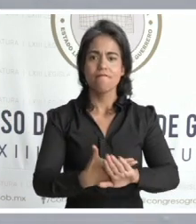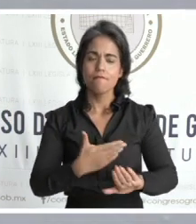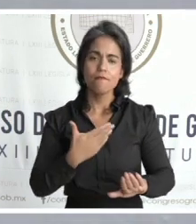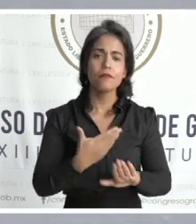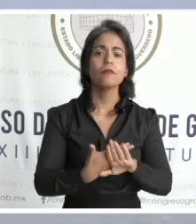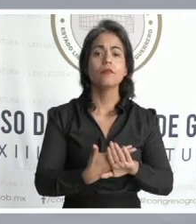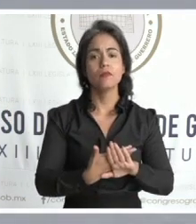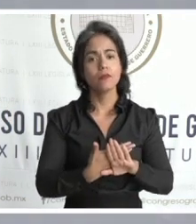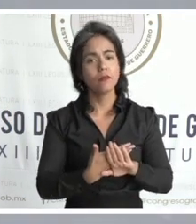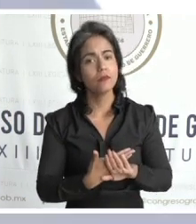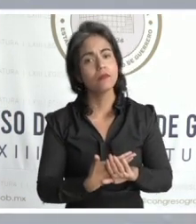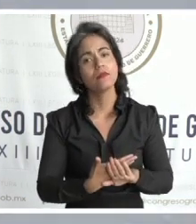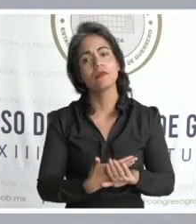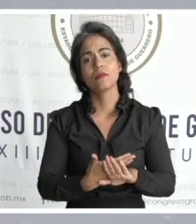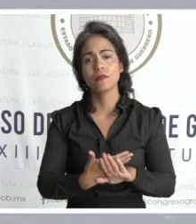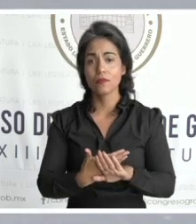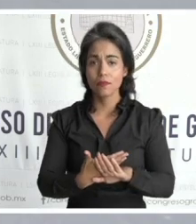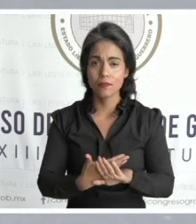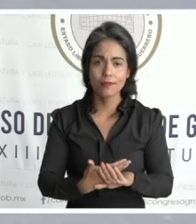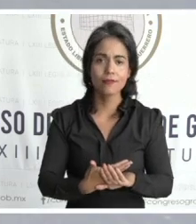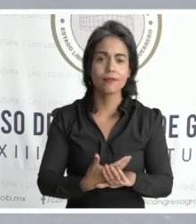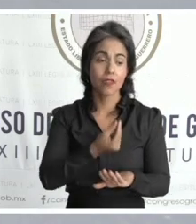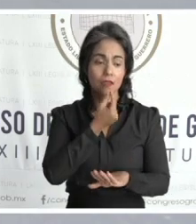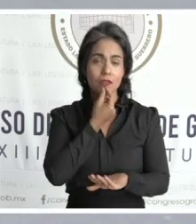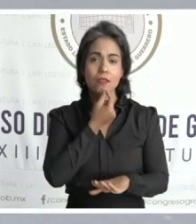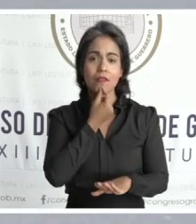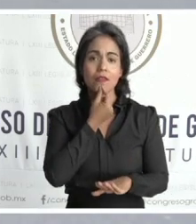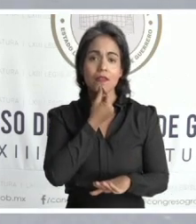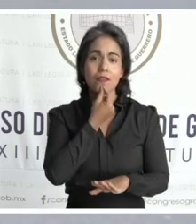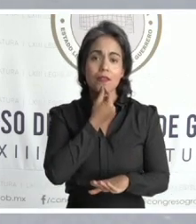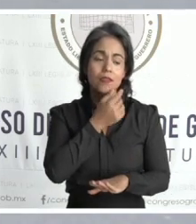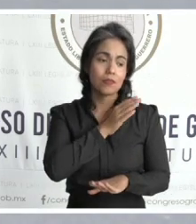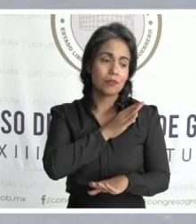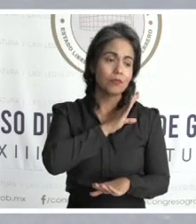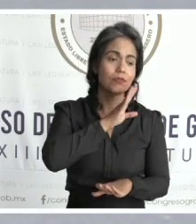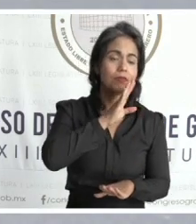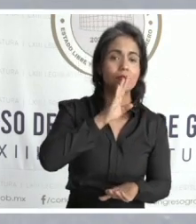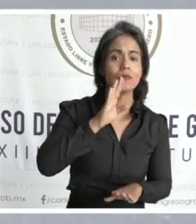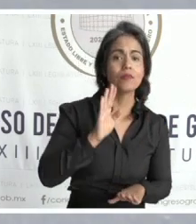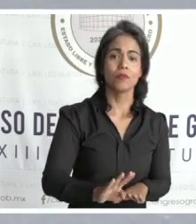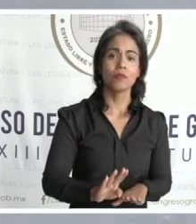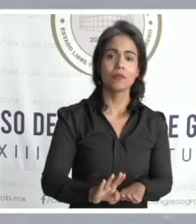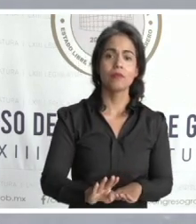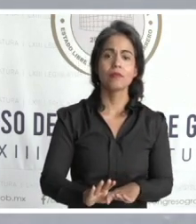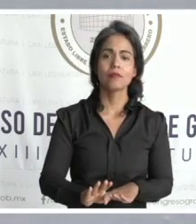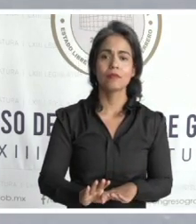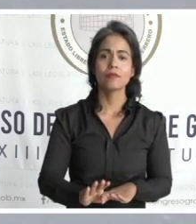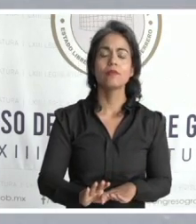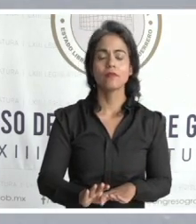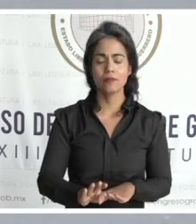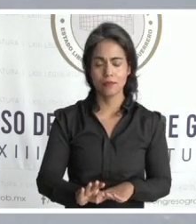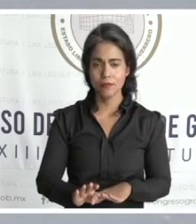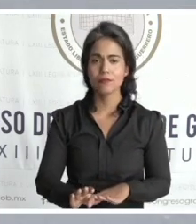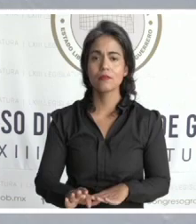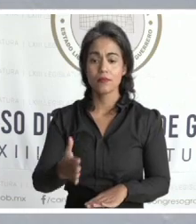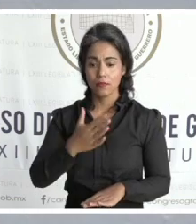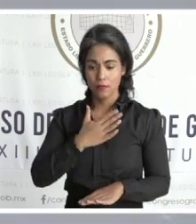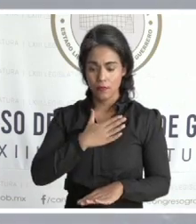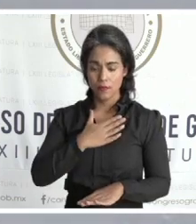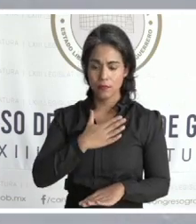muchos casos, lamentablemente, han perdido la vida, como es el caso que hoy